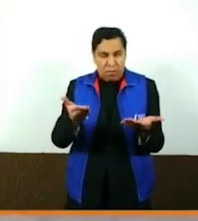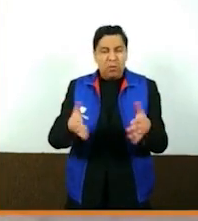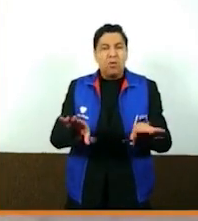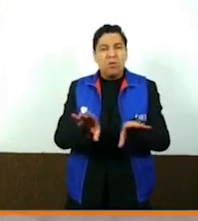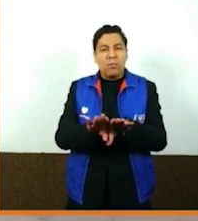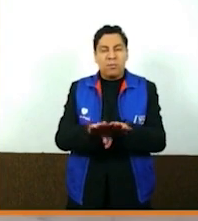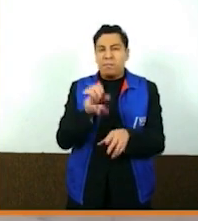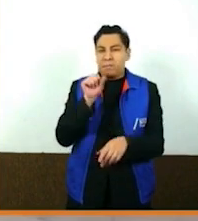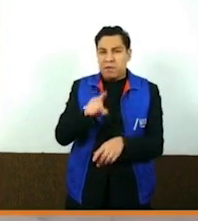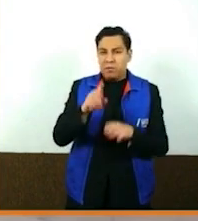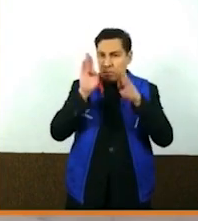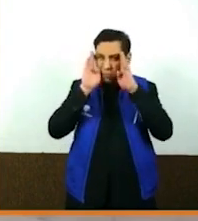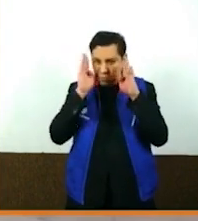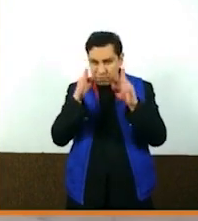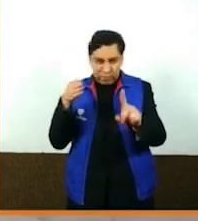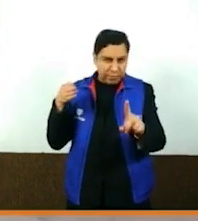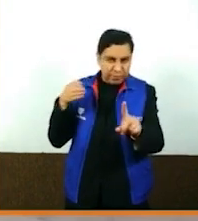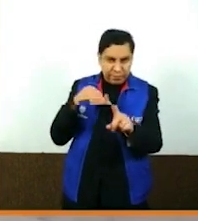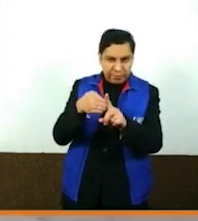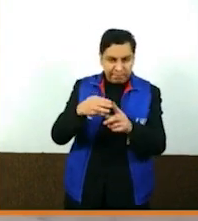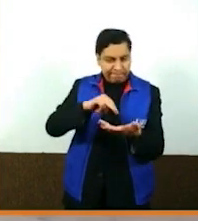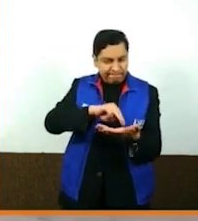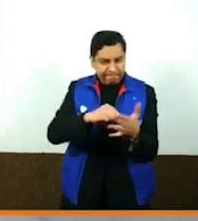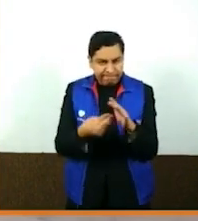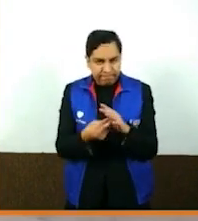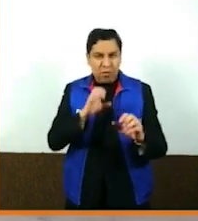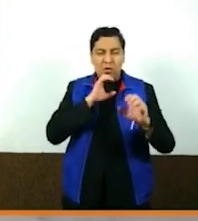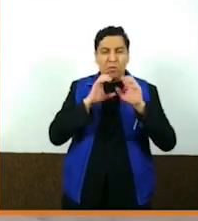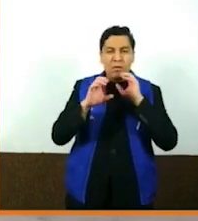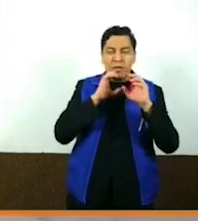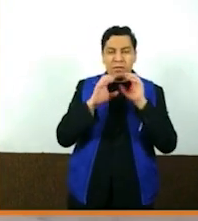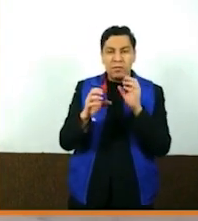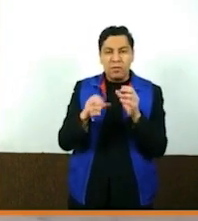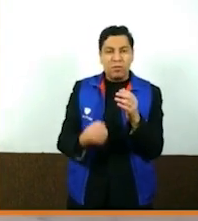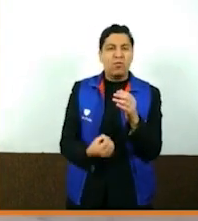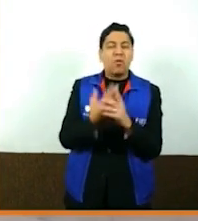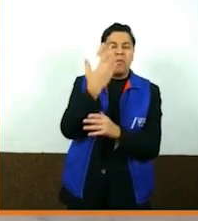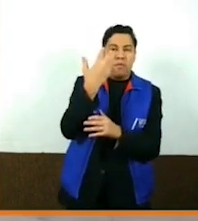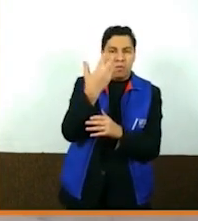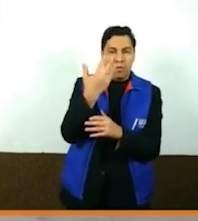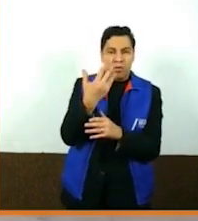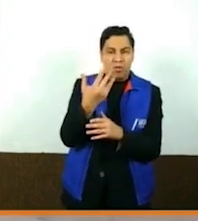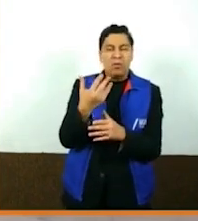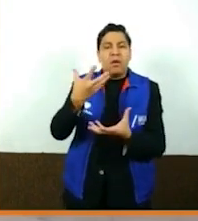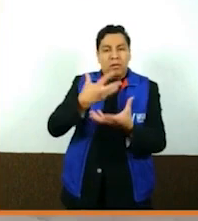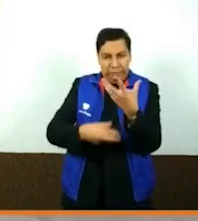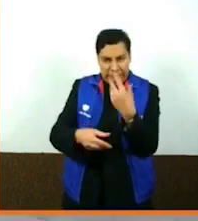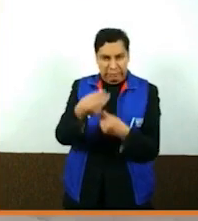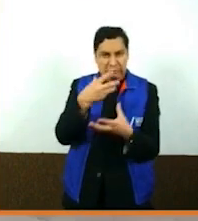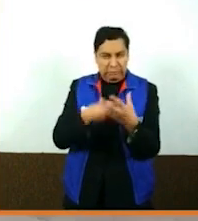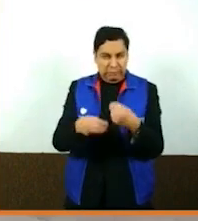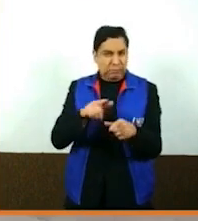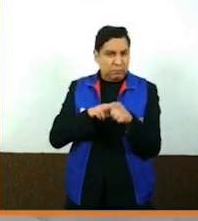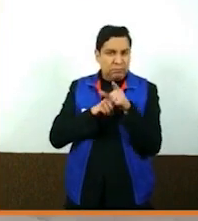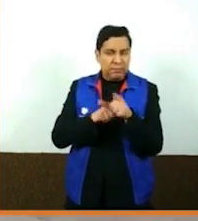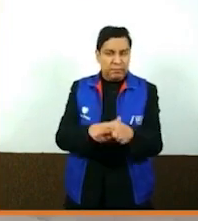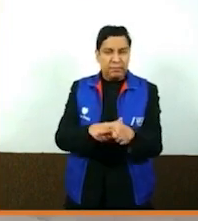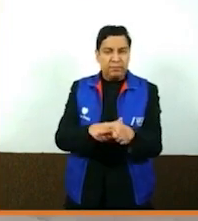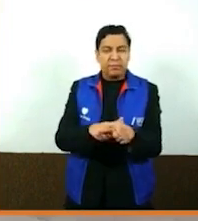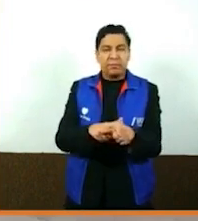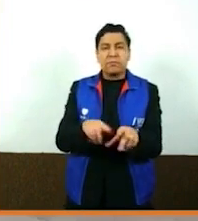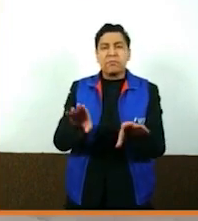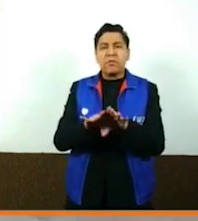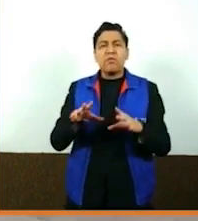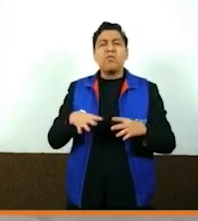tener un mismo enfoque en nuestra estrategia de comunicación, innovación y sostenibilidad. A través de